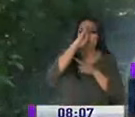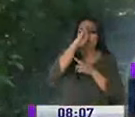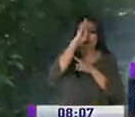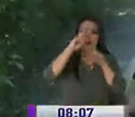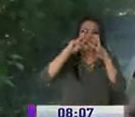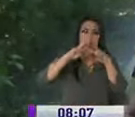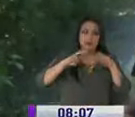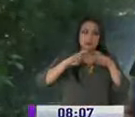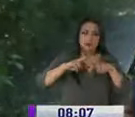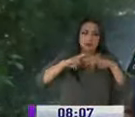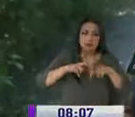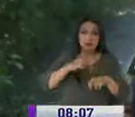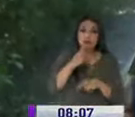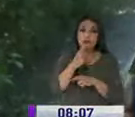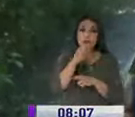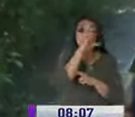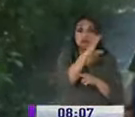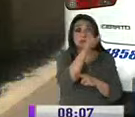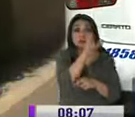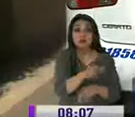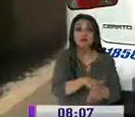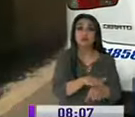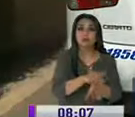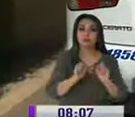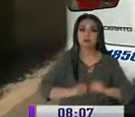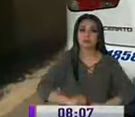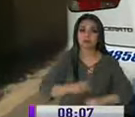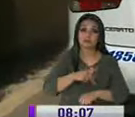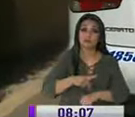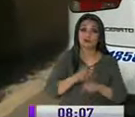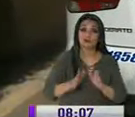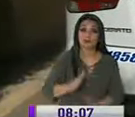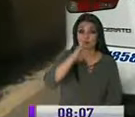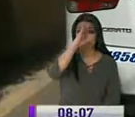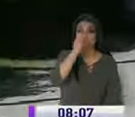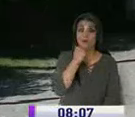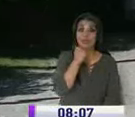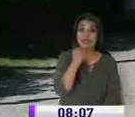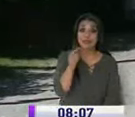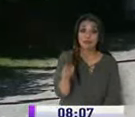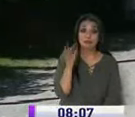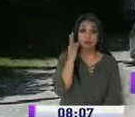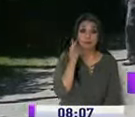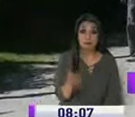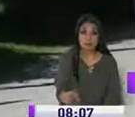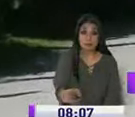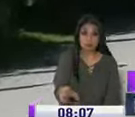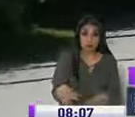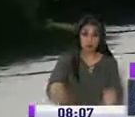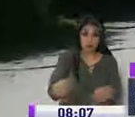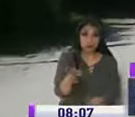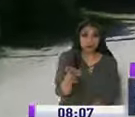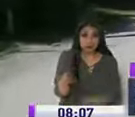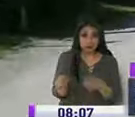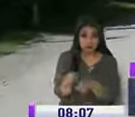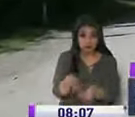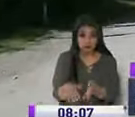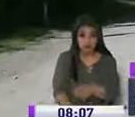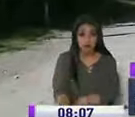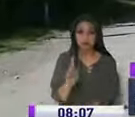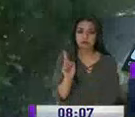trabajando sobre la ubicación del victimario. Peritos además descartaron que el asesinato de la mujer se haya producido en el lugar donde